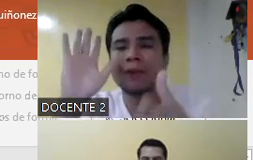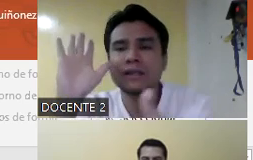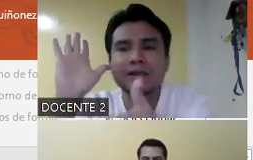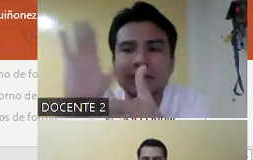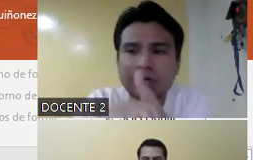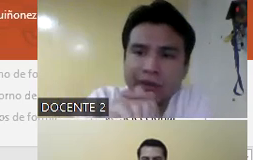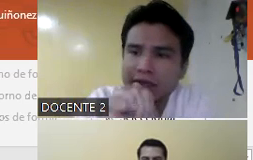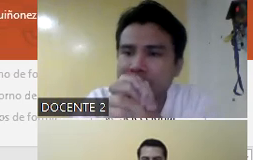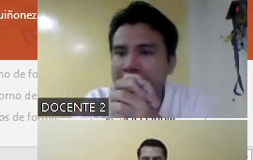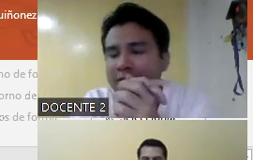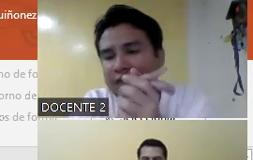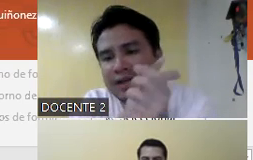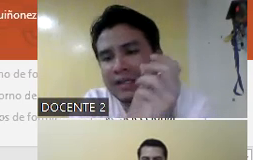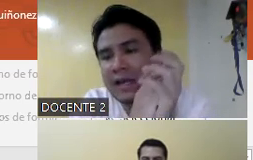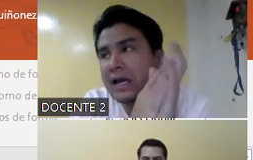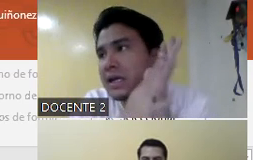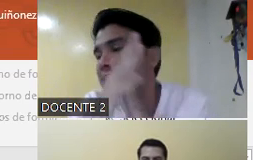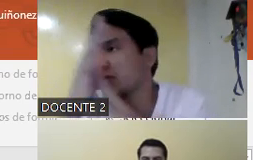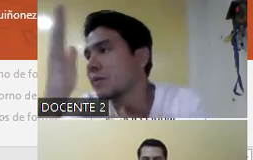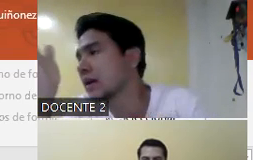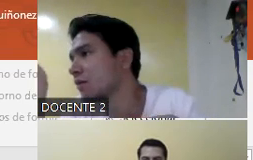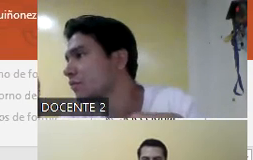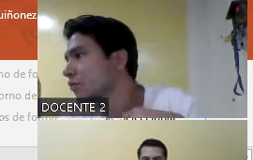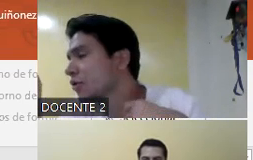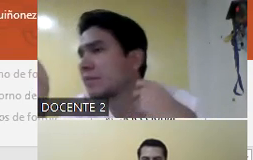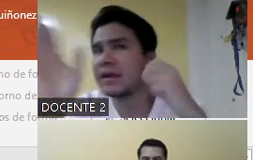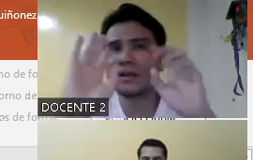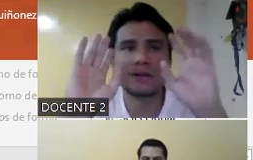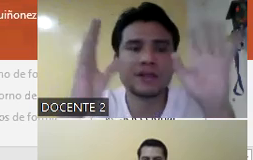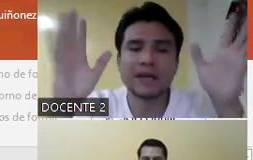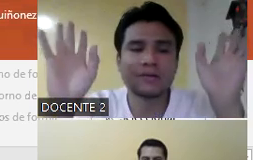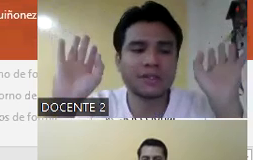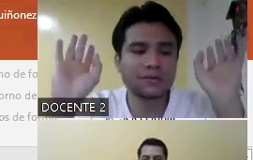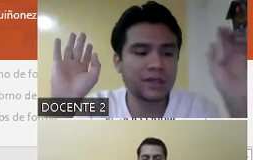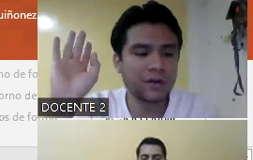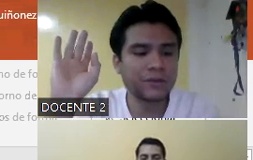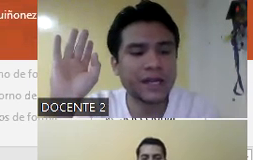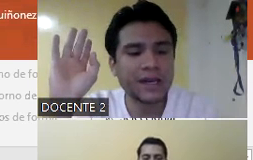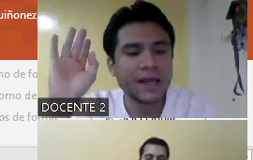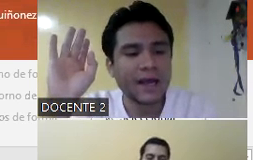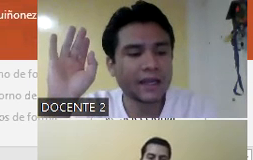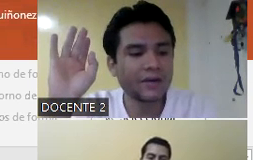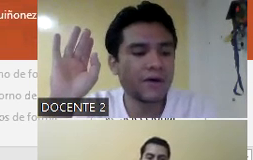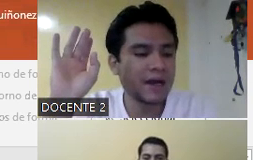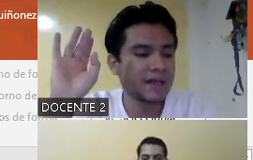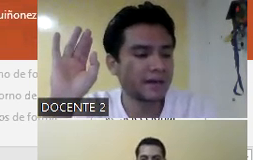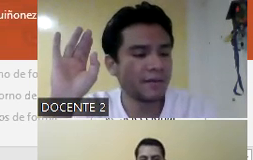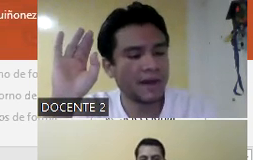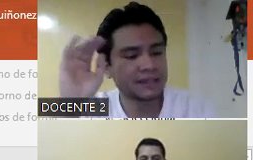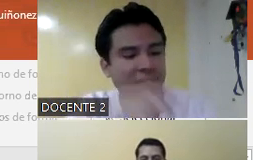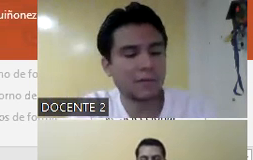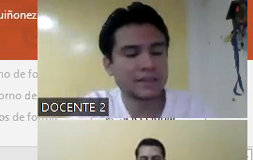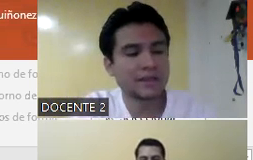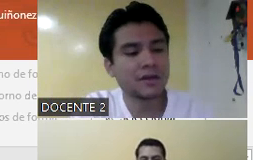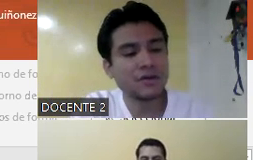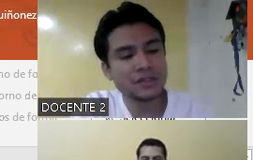es solamente que está cubierta para proteger y ya, y que no venga un golpe y ya, nos ayude como tal a que no hayan